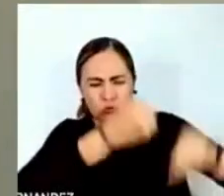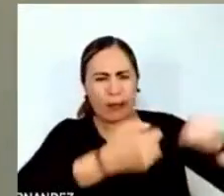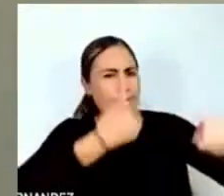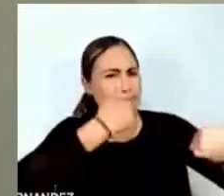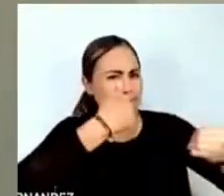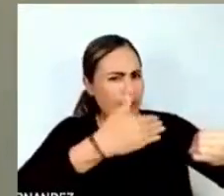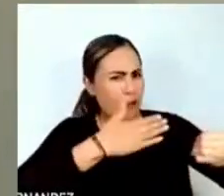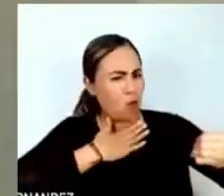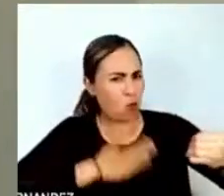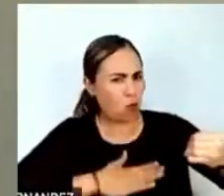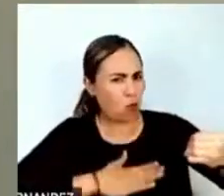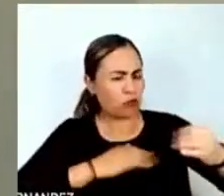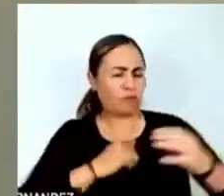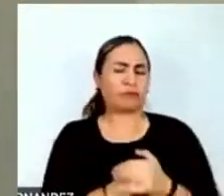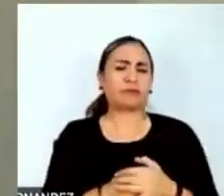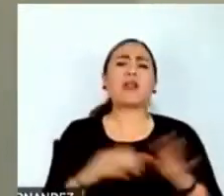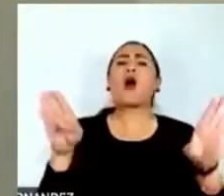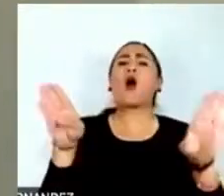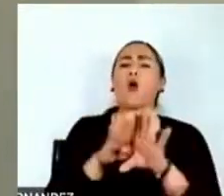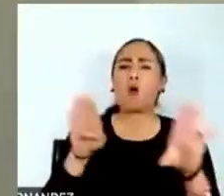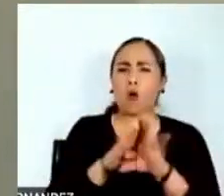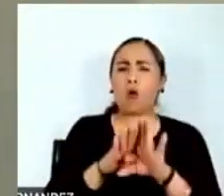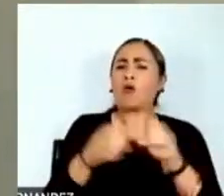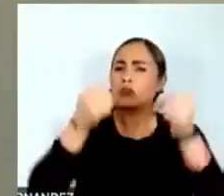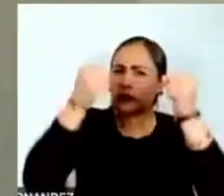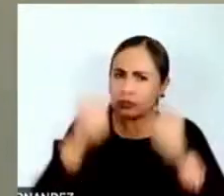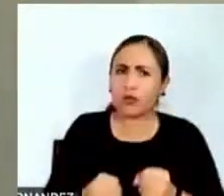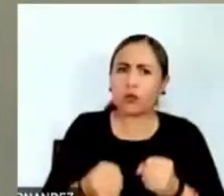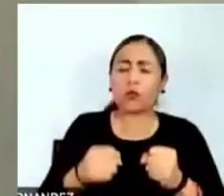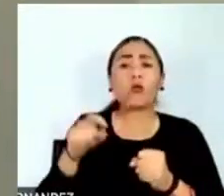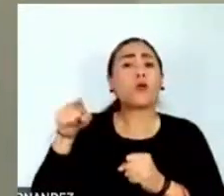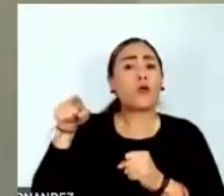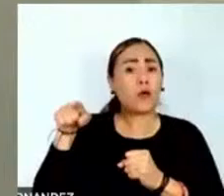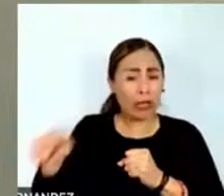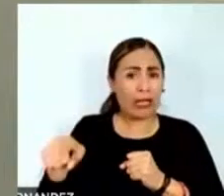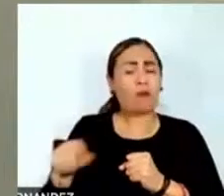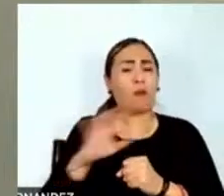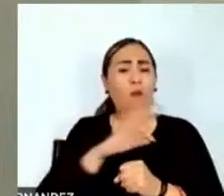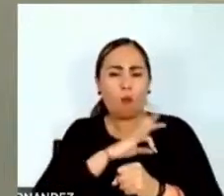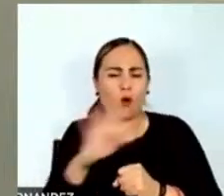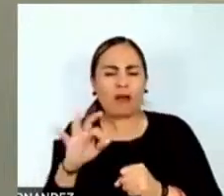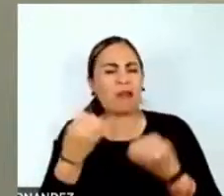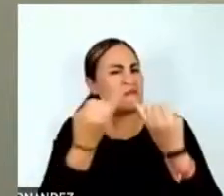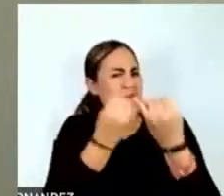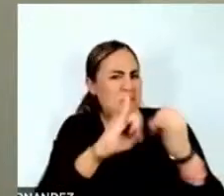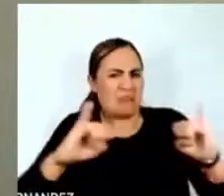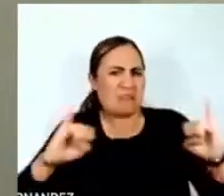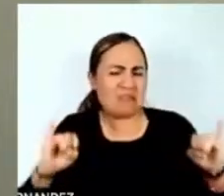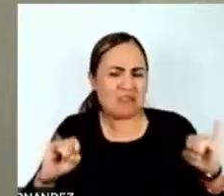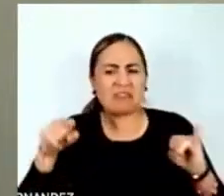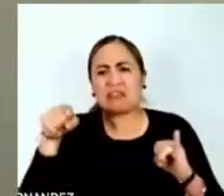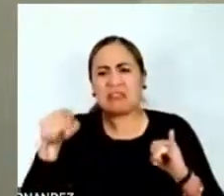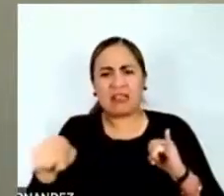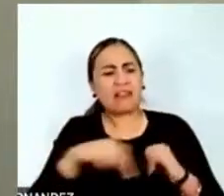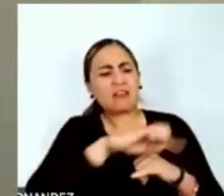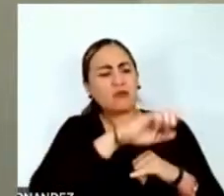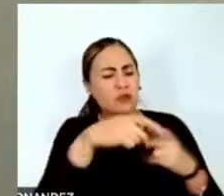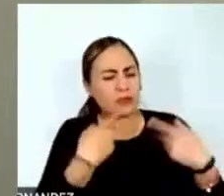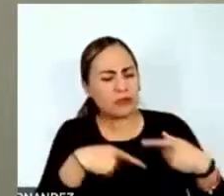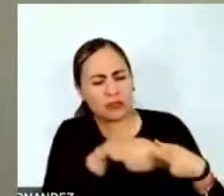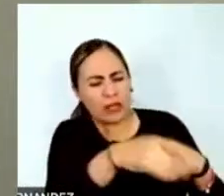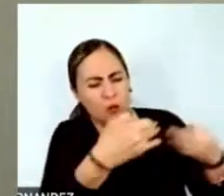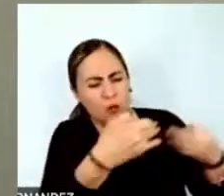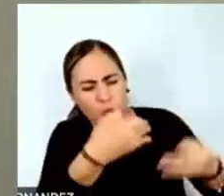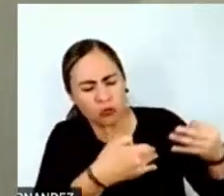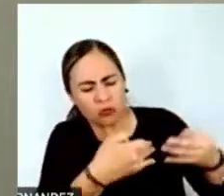precisamente permiten que el juez goce de esa independencia para asegurar a su vez la garantía de los justiciables. Y a partir de ahí la Corte comienza